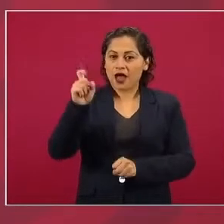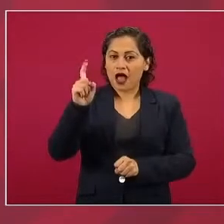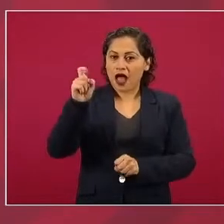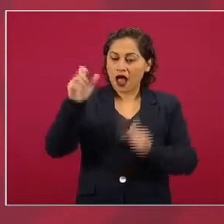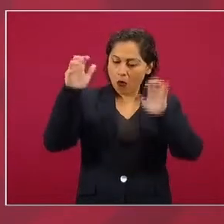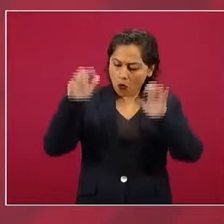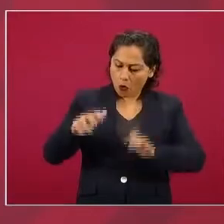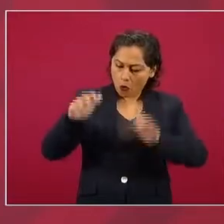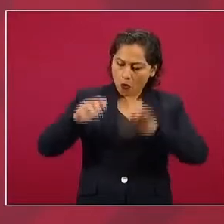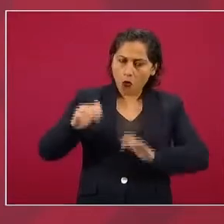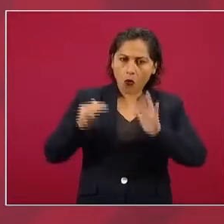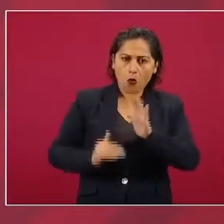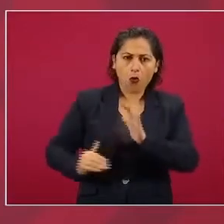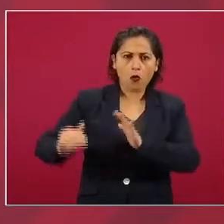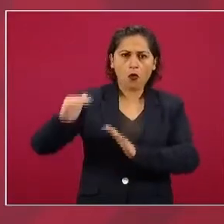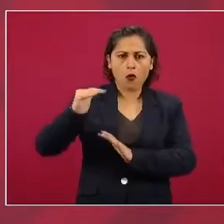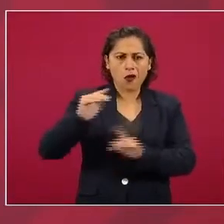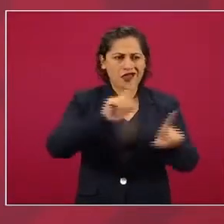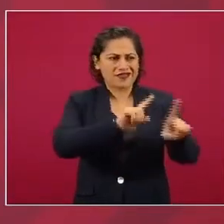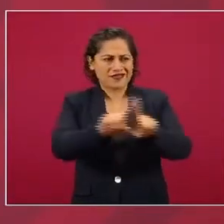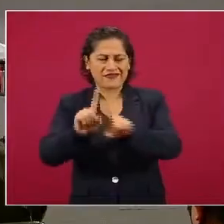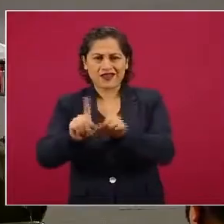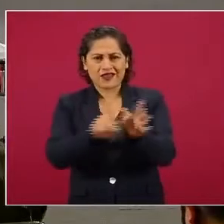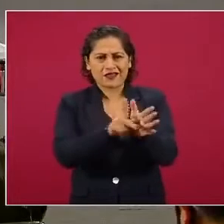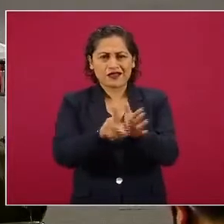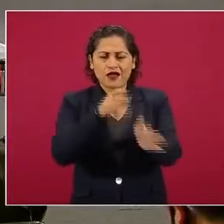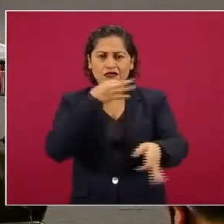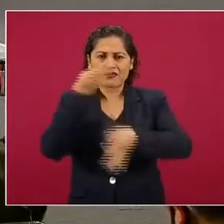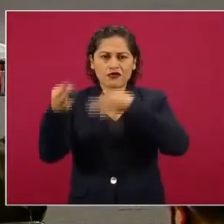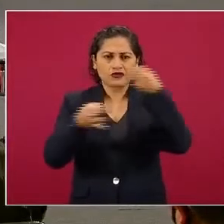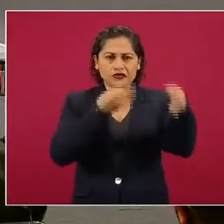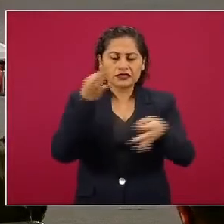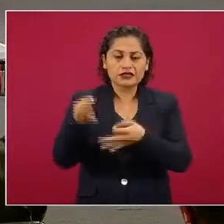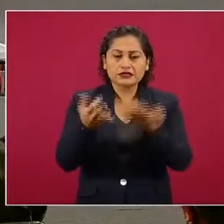todos estos pasquines, el Universal, el